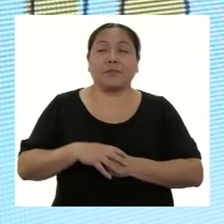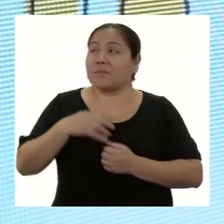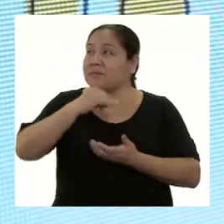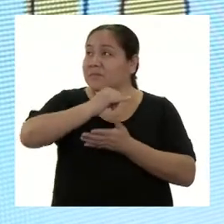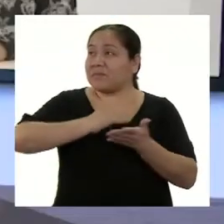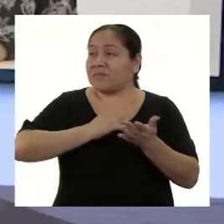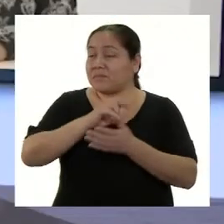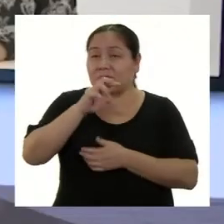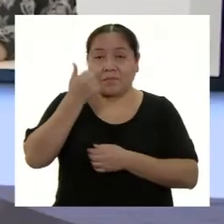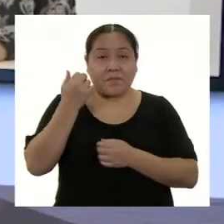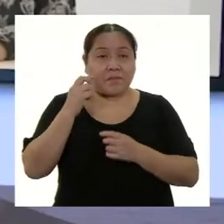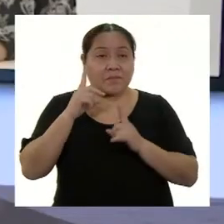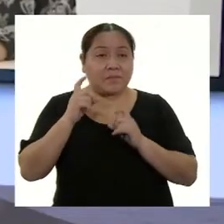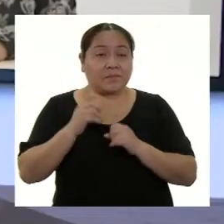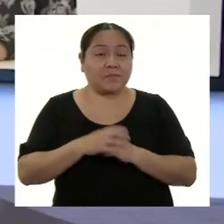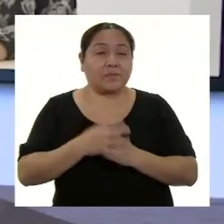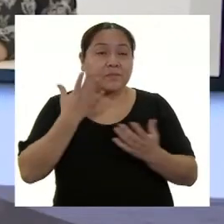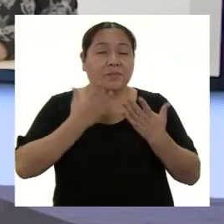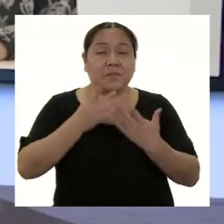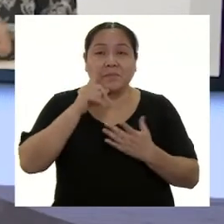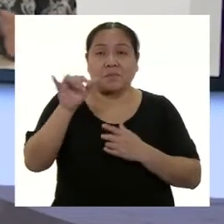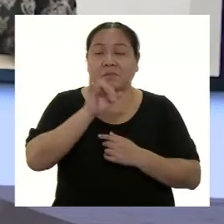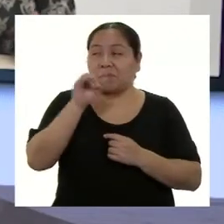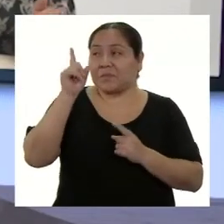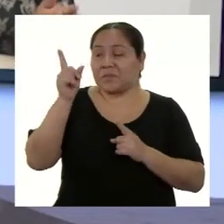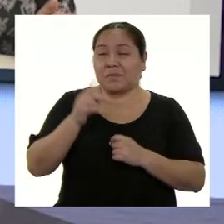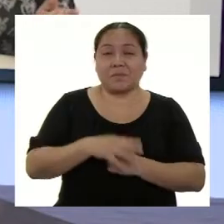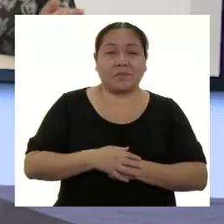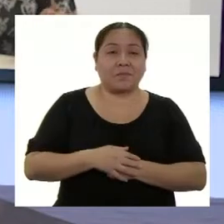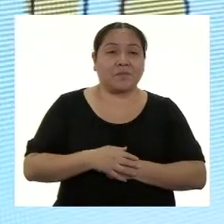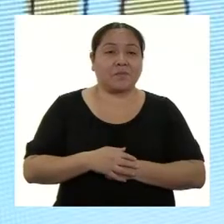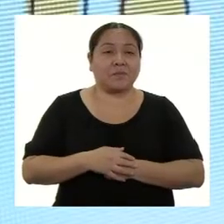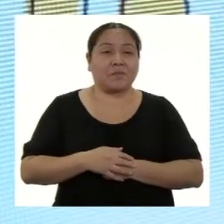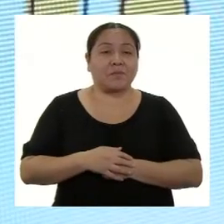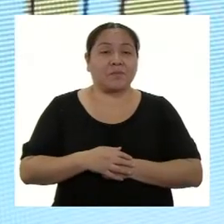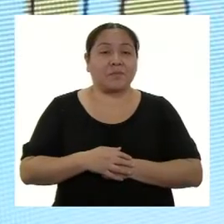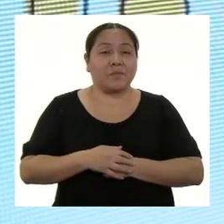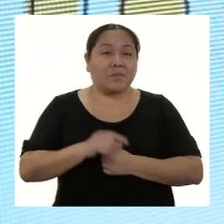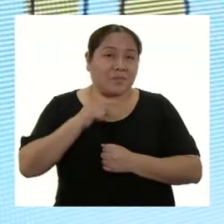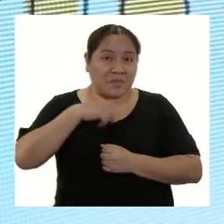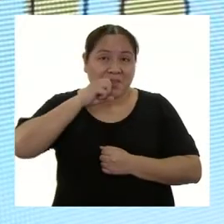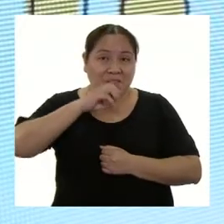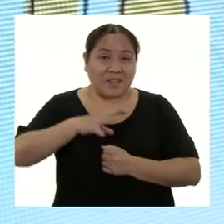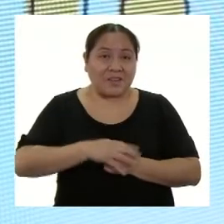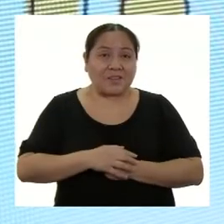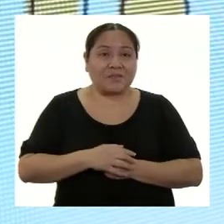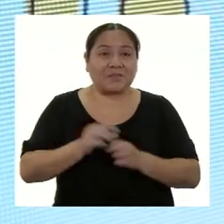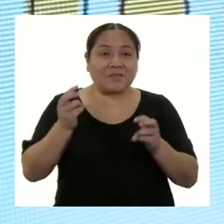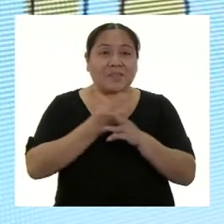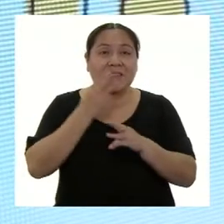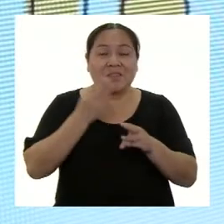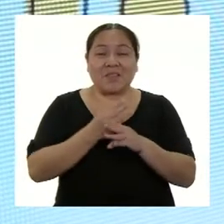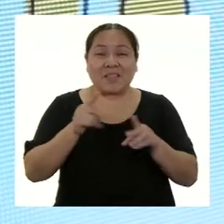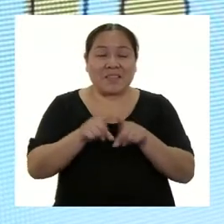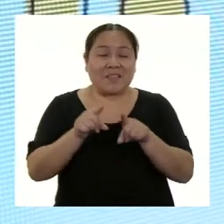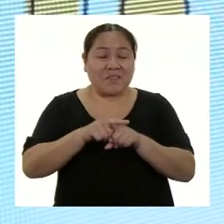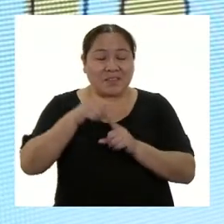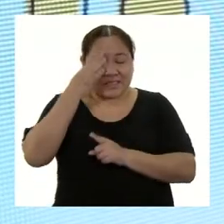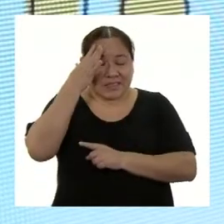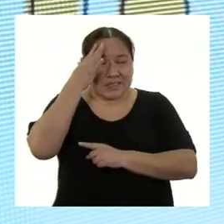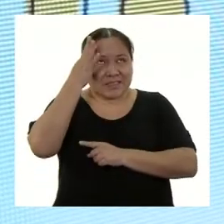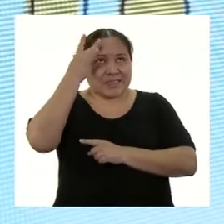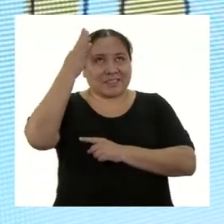Llegó otro mensaje, seguro es para usted también. Vamos a ver. No digo, además de matemática, ahora también soy